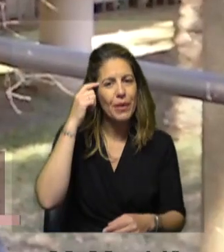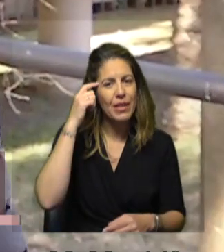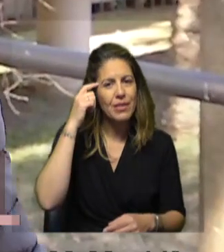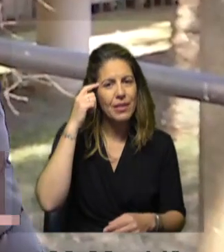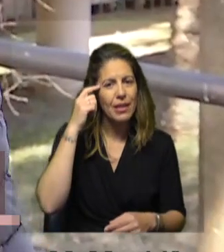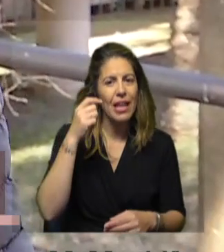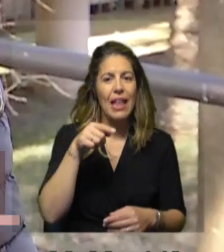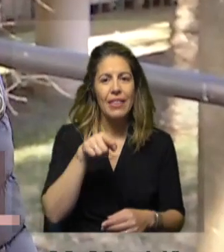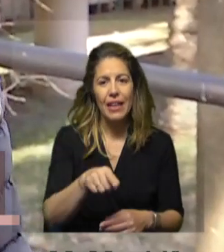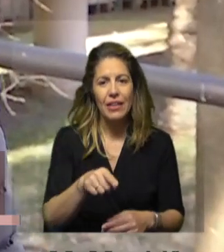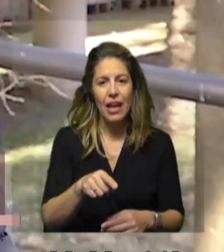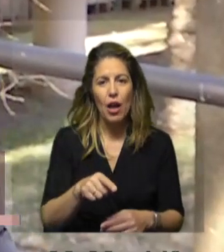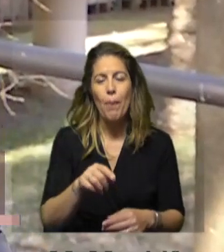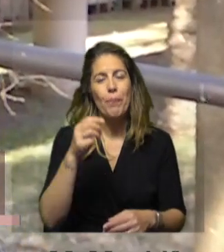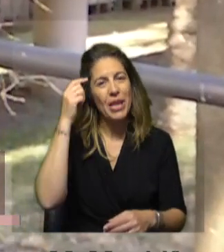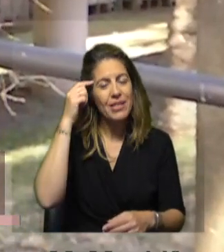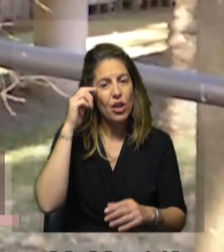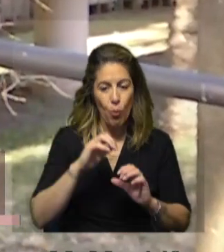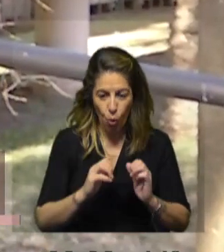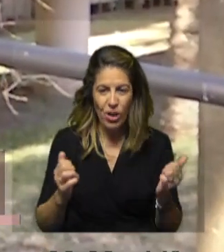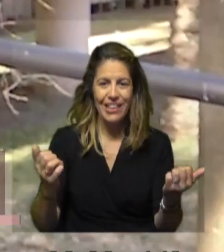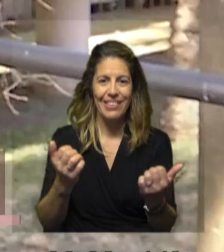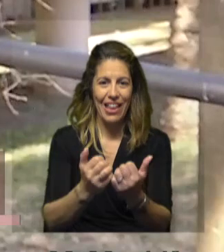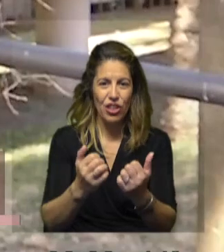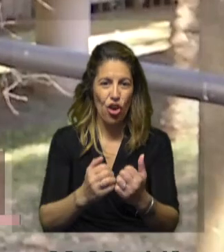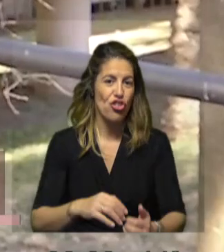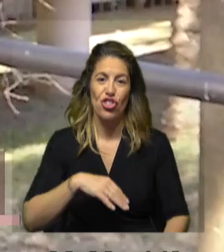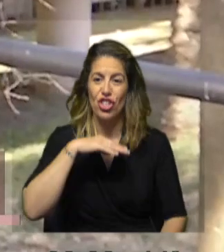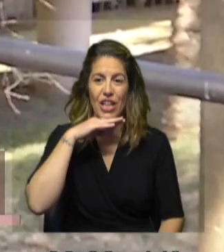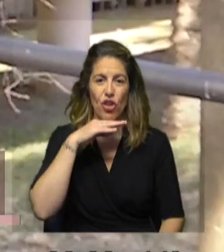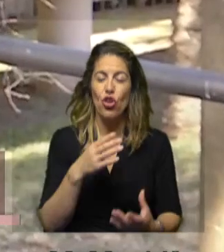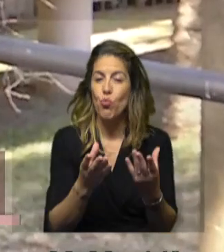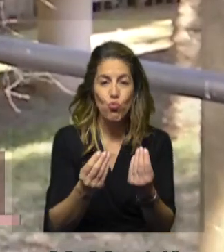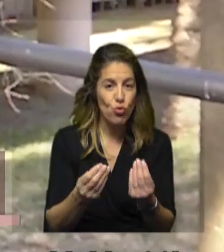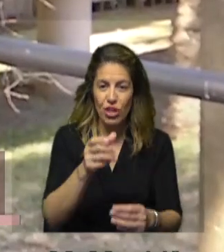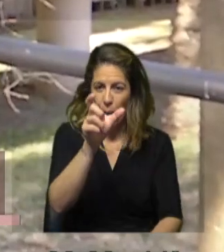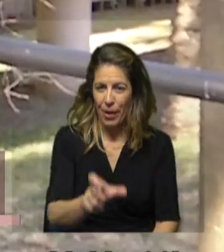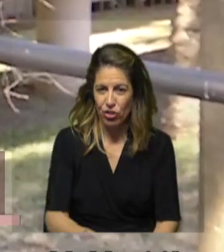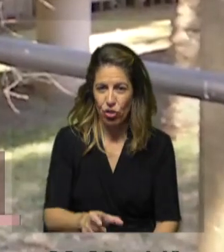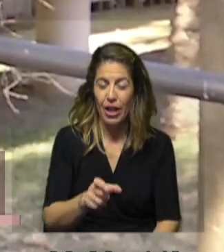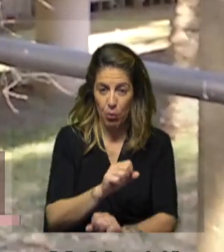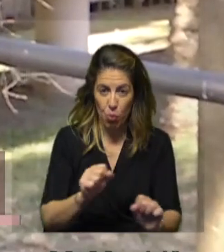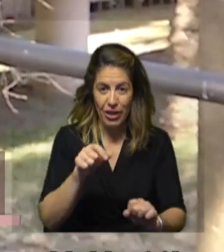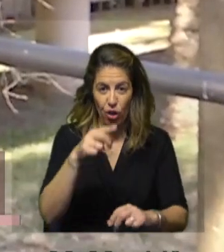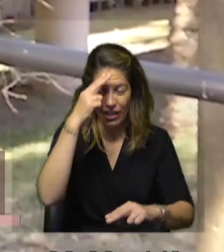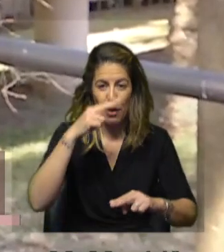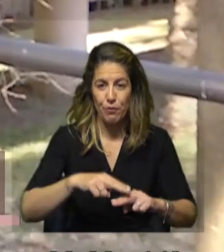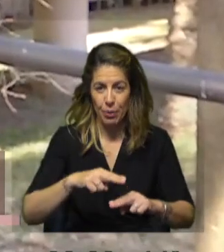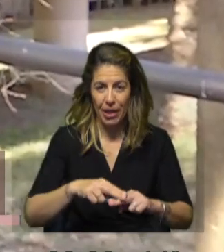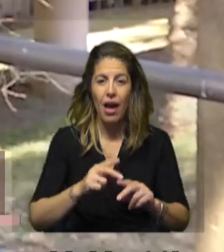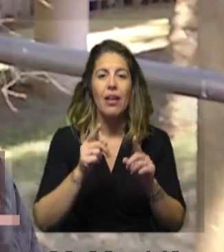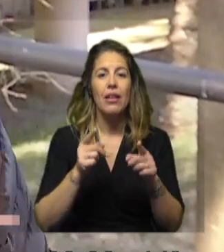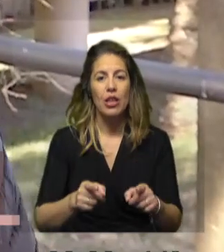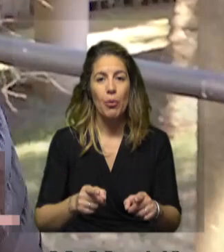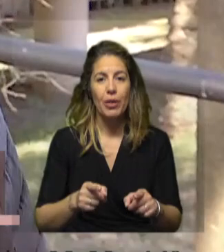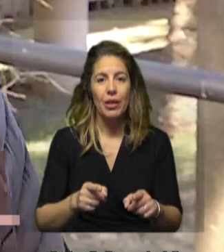reumatoidea solo en un estadio lleno. Sí, ¿no? Hay mucha gente. Además, una cosa importante a recalcar es que hay